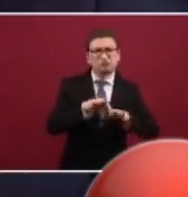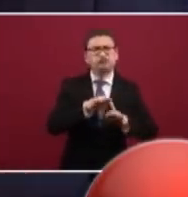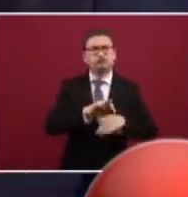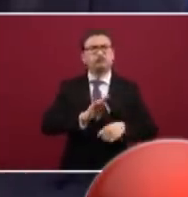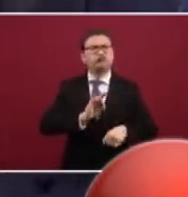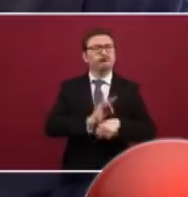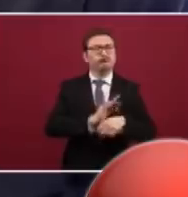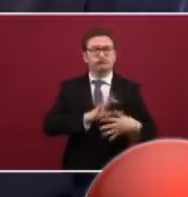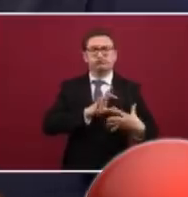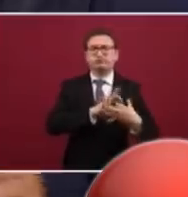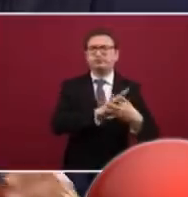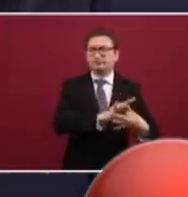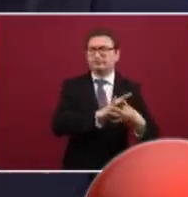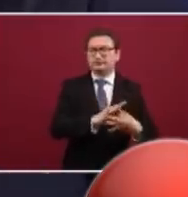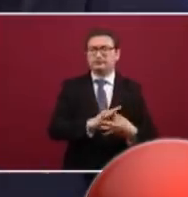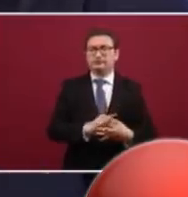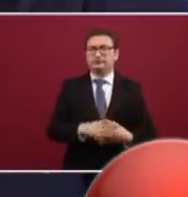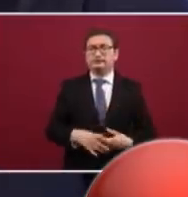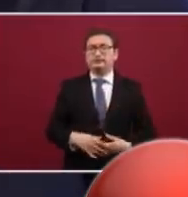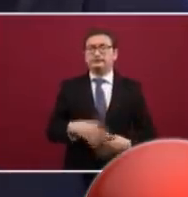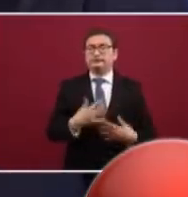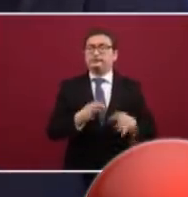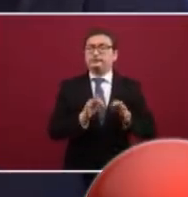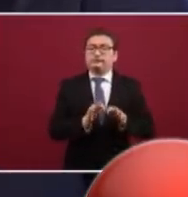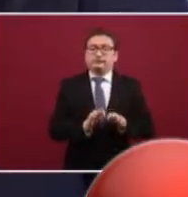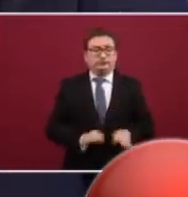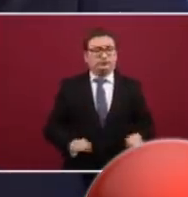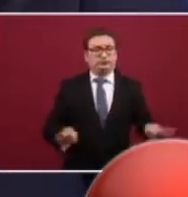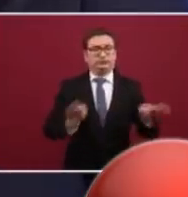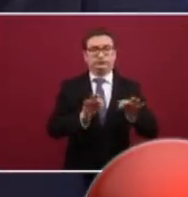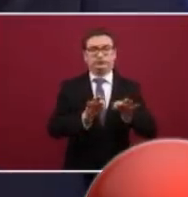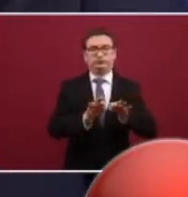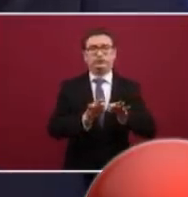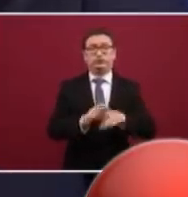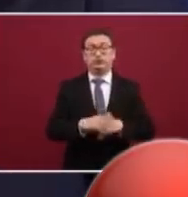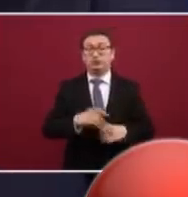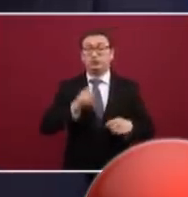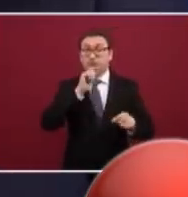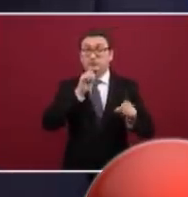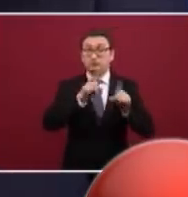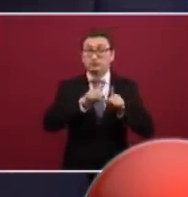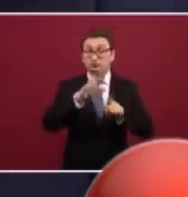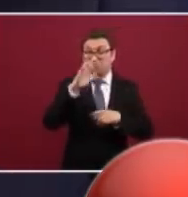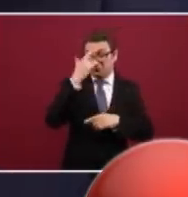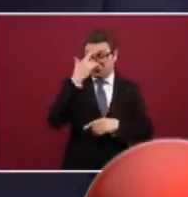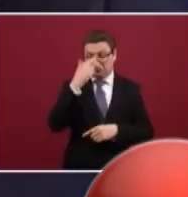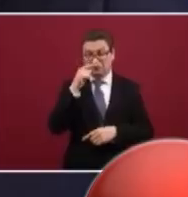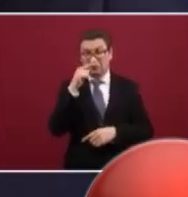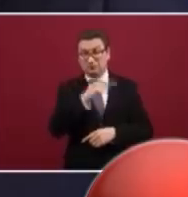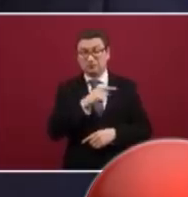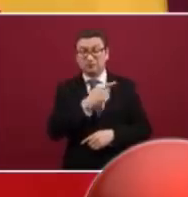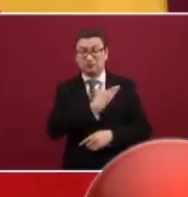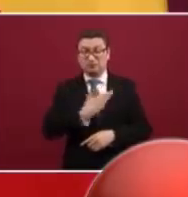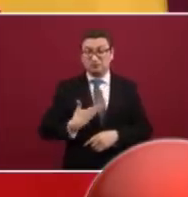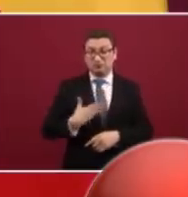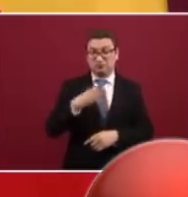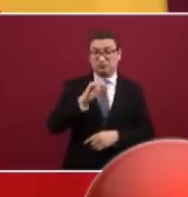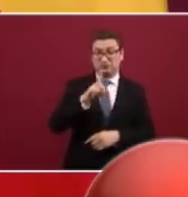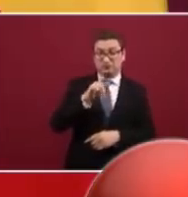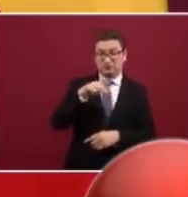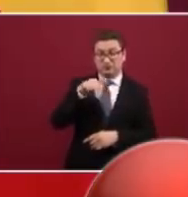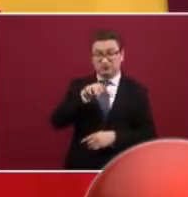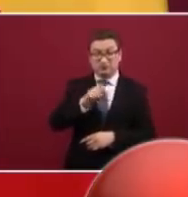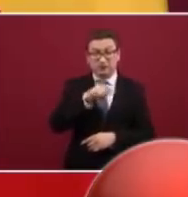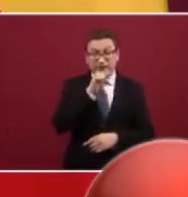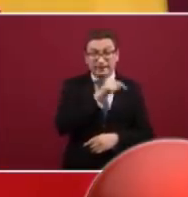Es muy importante también que con él se recuperan bienes que durante